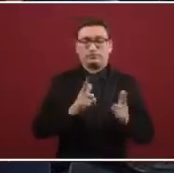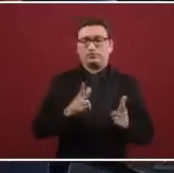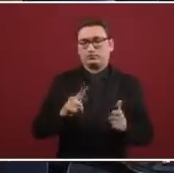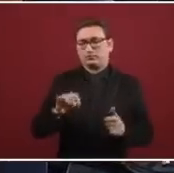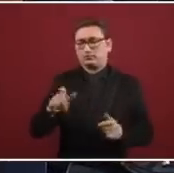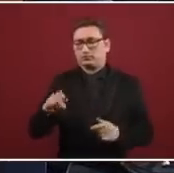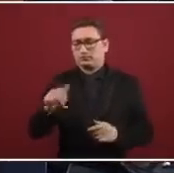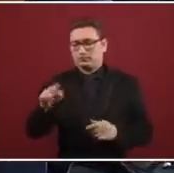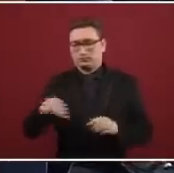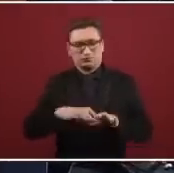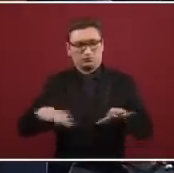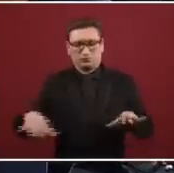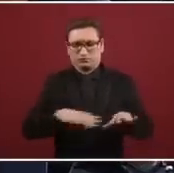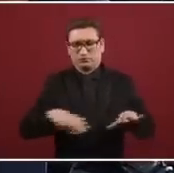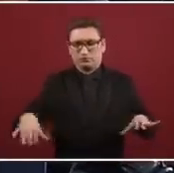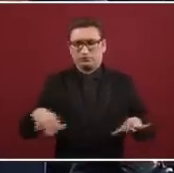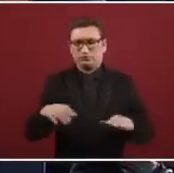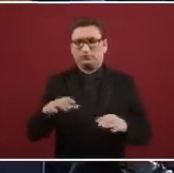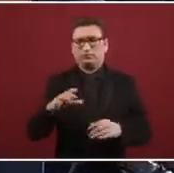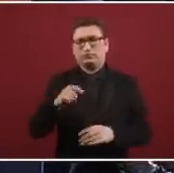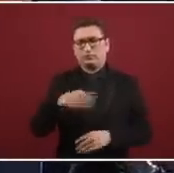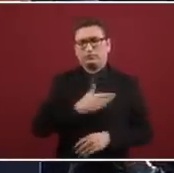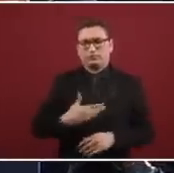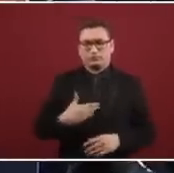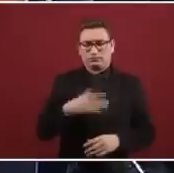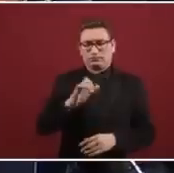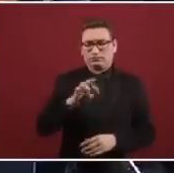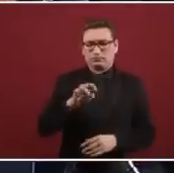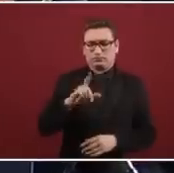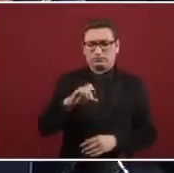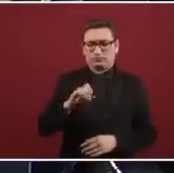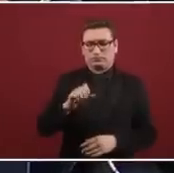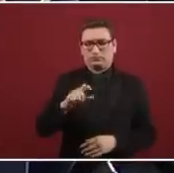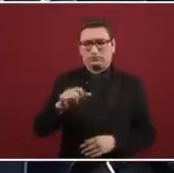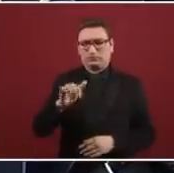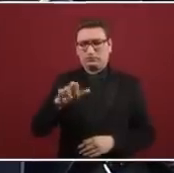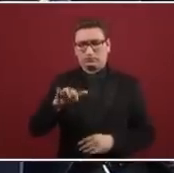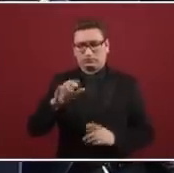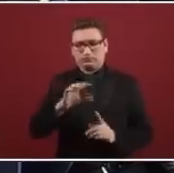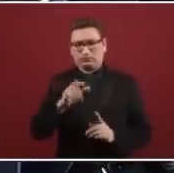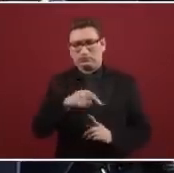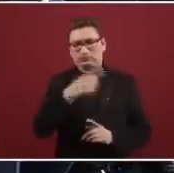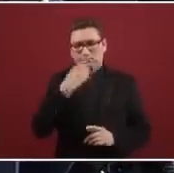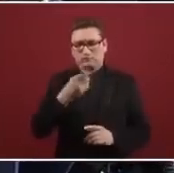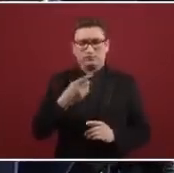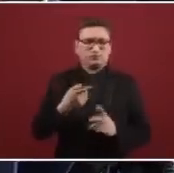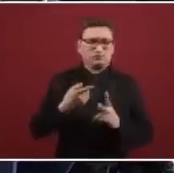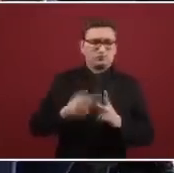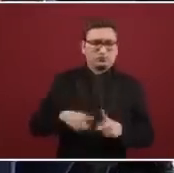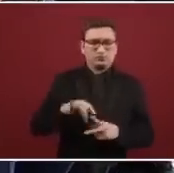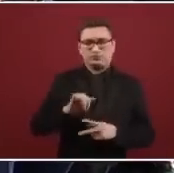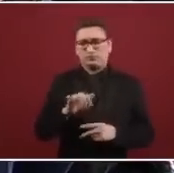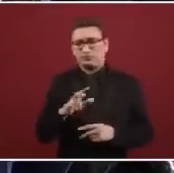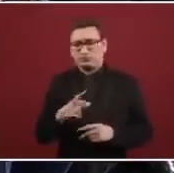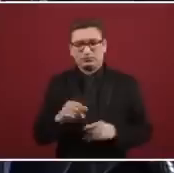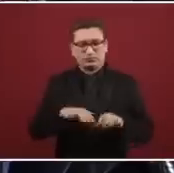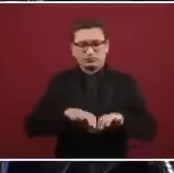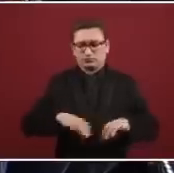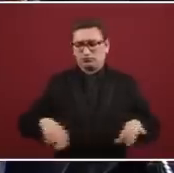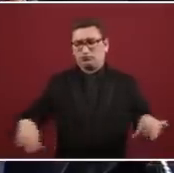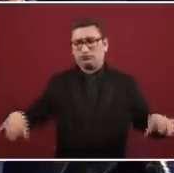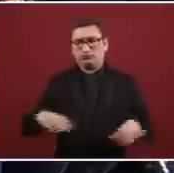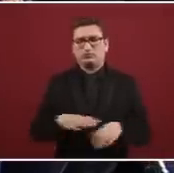Coordinador Empresarial, el presidente Carlos Salazar, de si se va a poner en marcha o no, porque